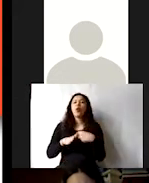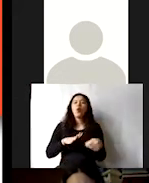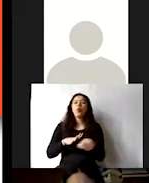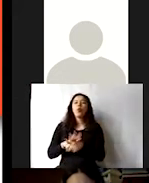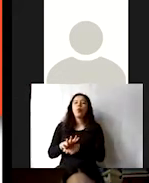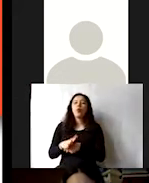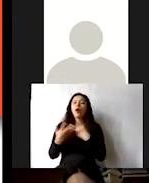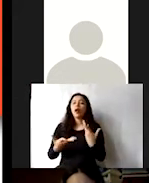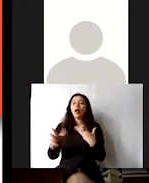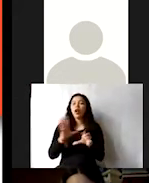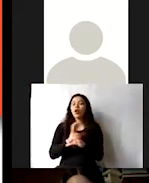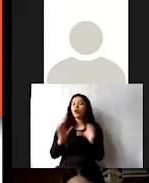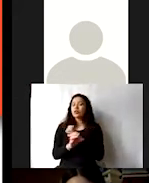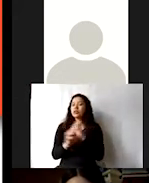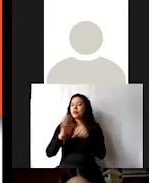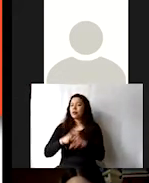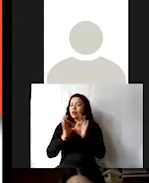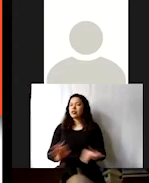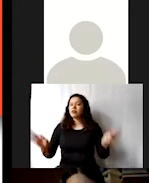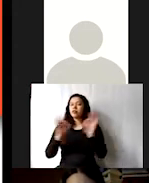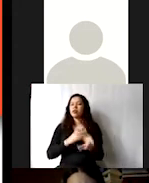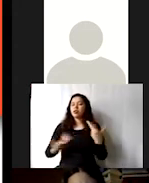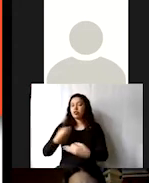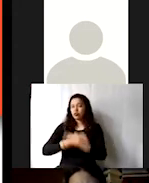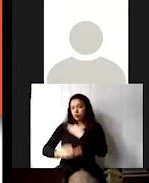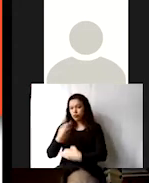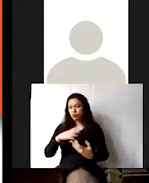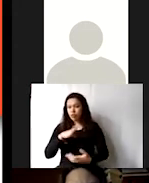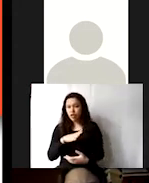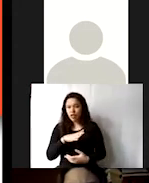digamos, aspectos clave que todos tenemos que tener,